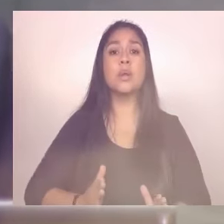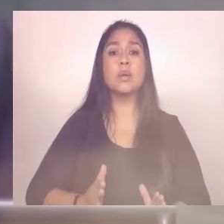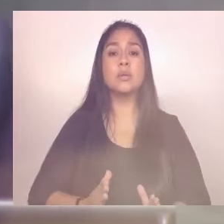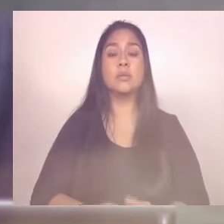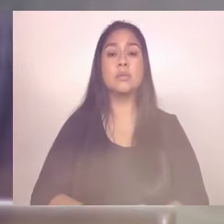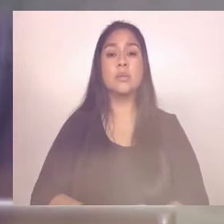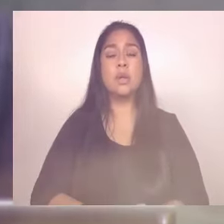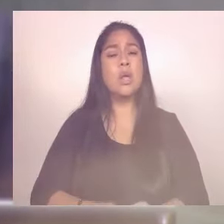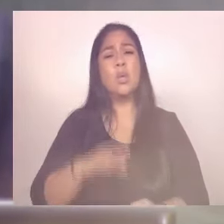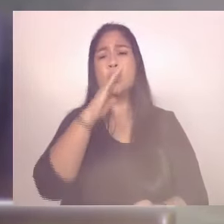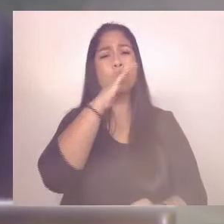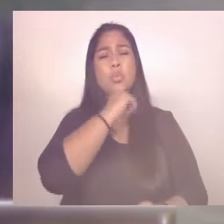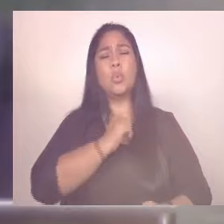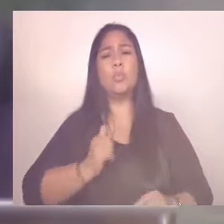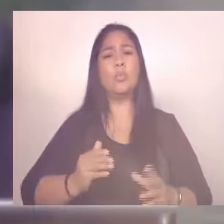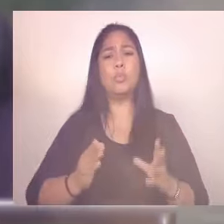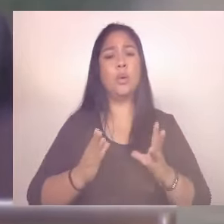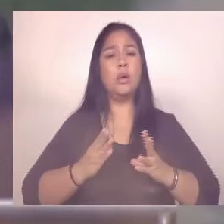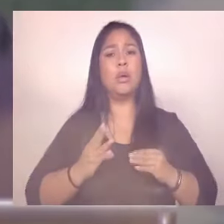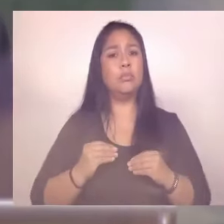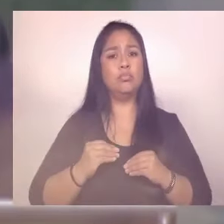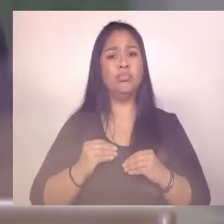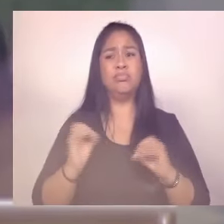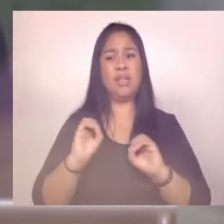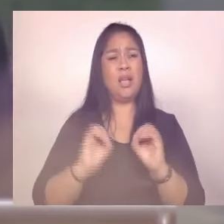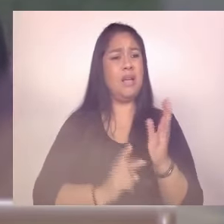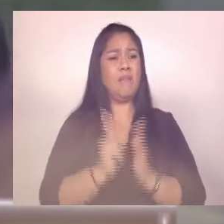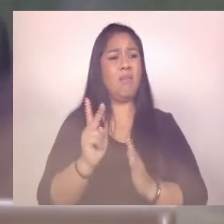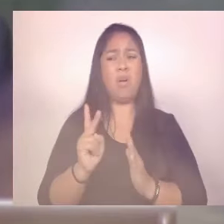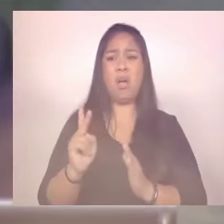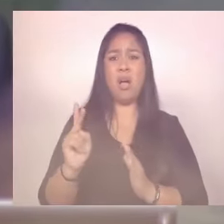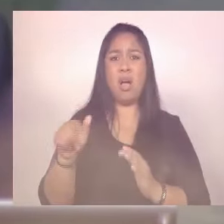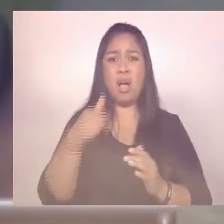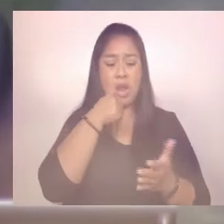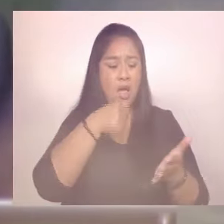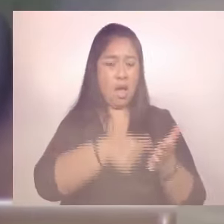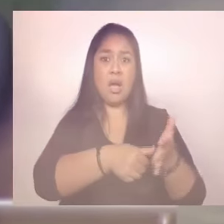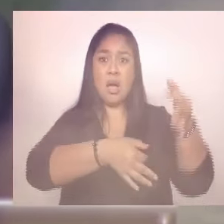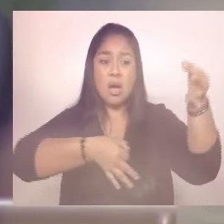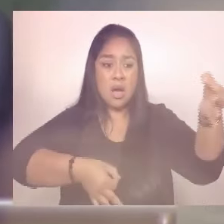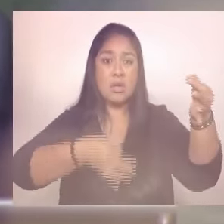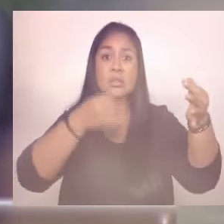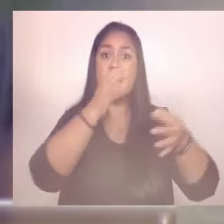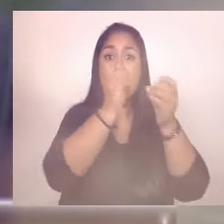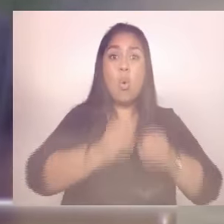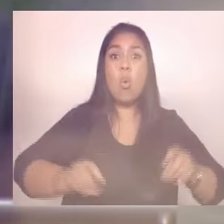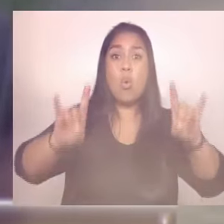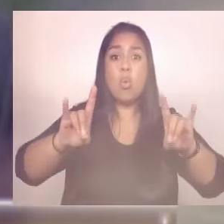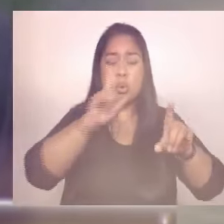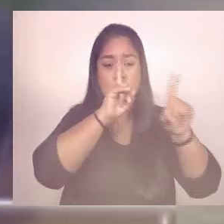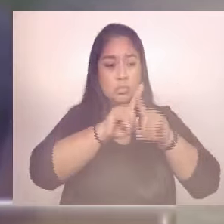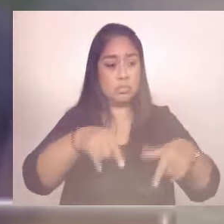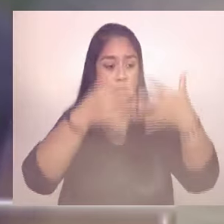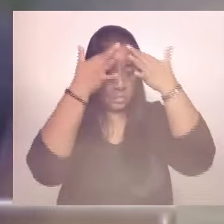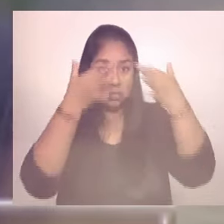humana. No podemos aceptar ninguna violación a la Carta de las Naciones Unidas ni